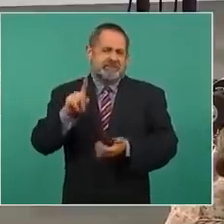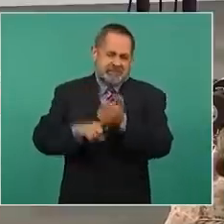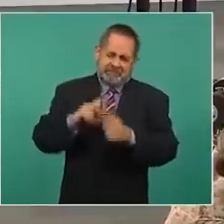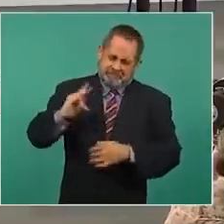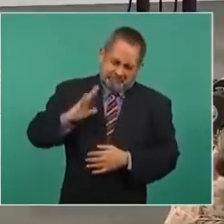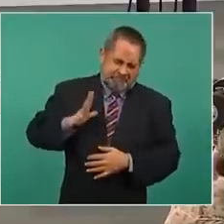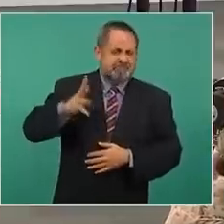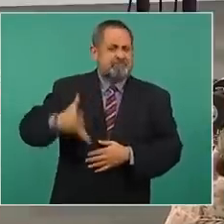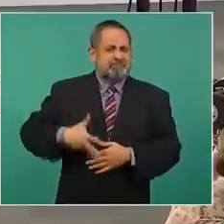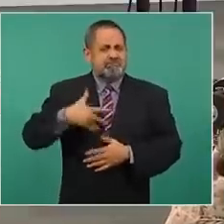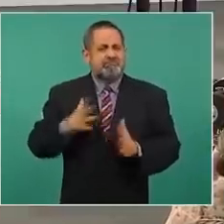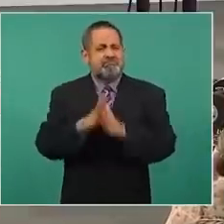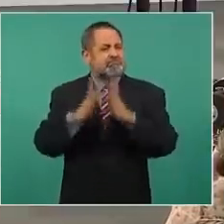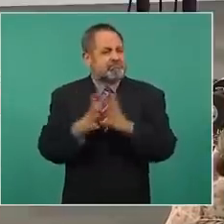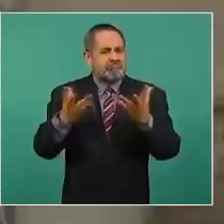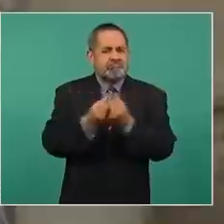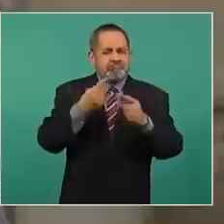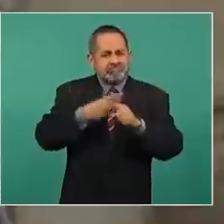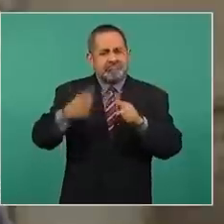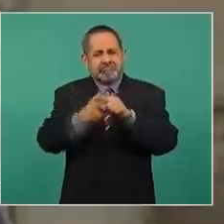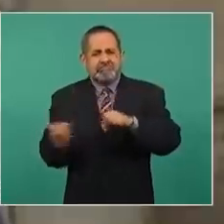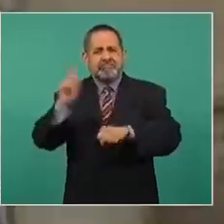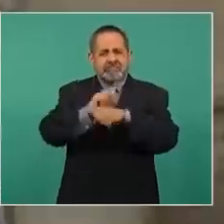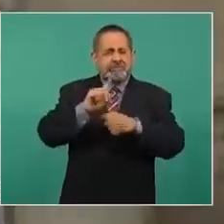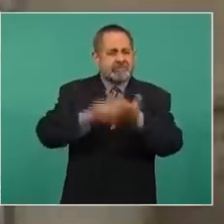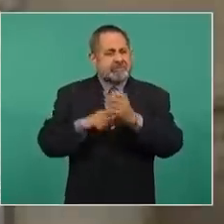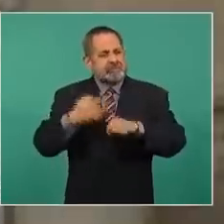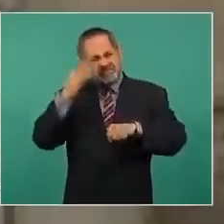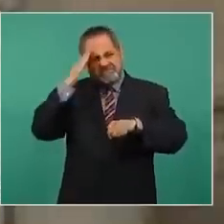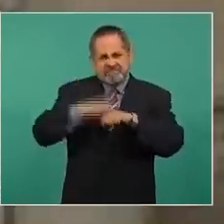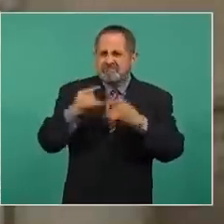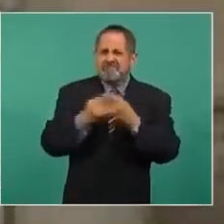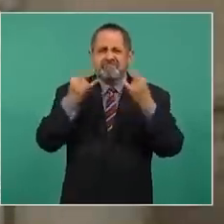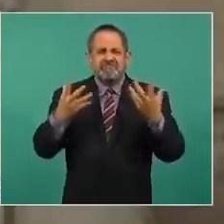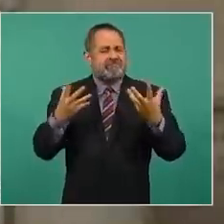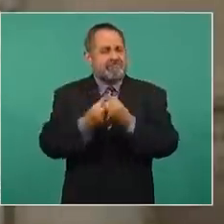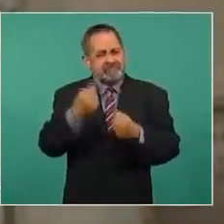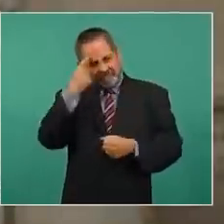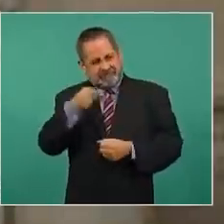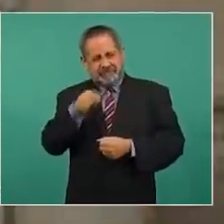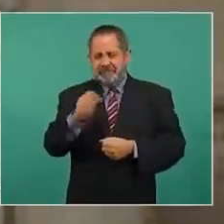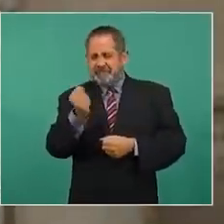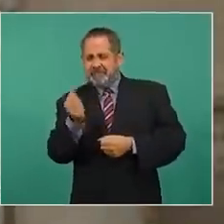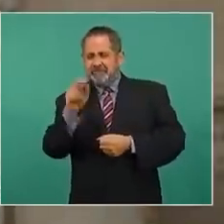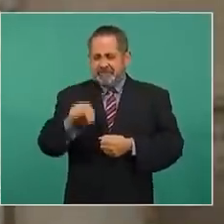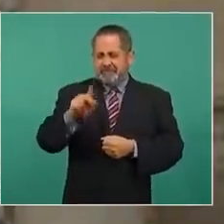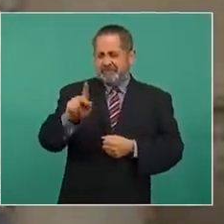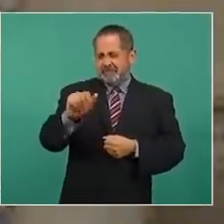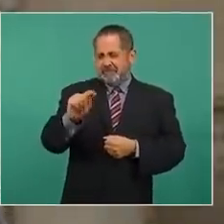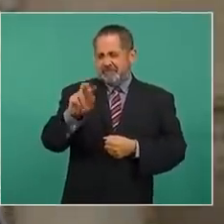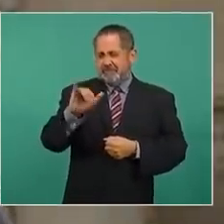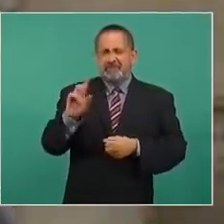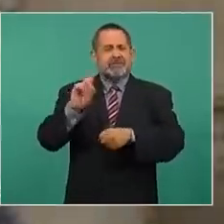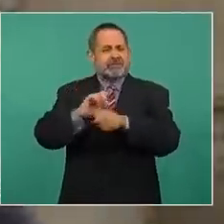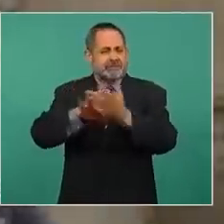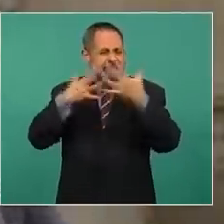orgullosamente participé en varias conmemoraciones a los San patricias cada año el